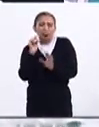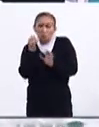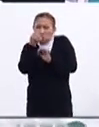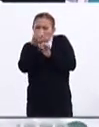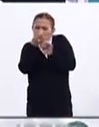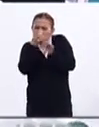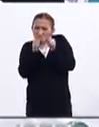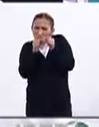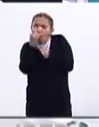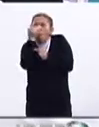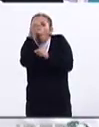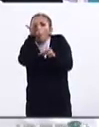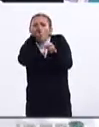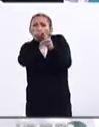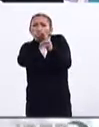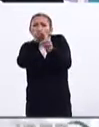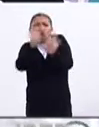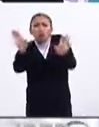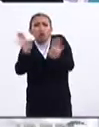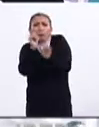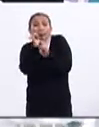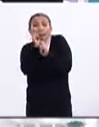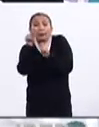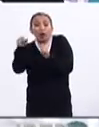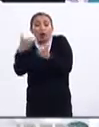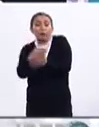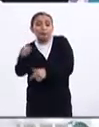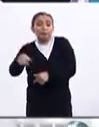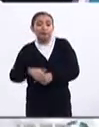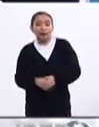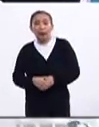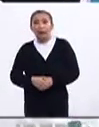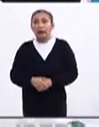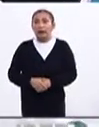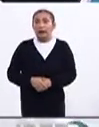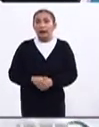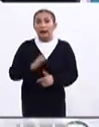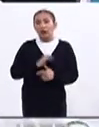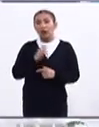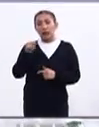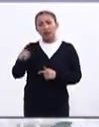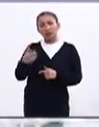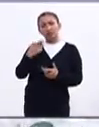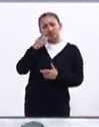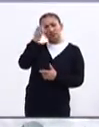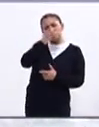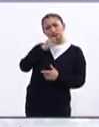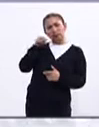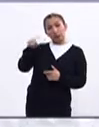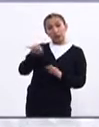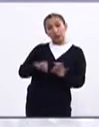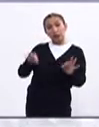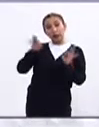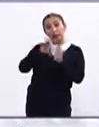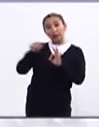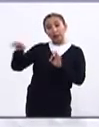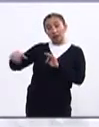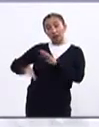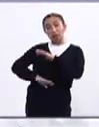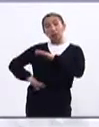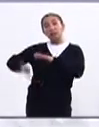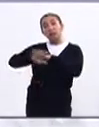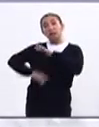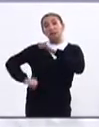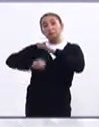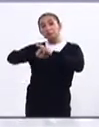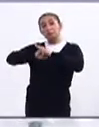hubiera sido por una brizna de votos, pero ganó. Entonces, esto nos habla de una importante solidez institucional